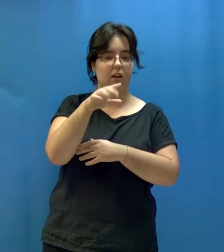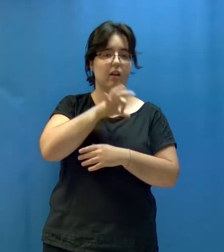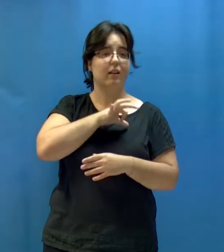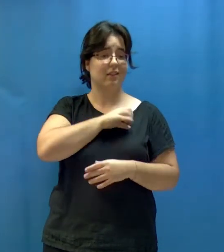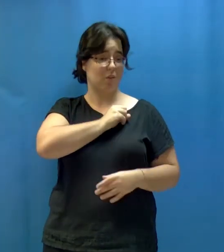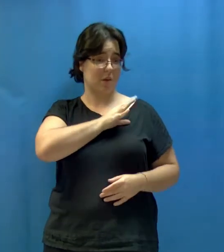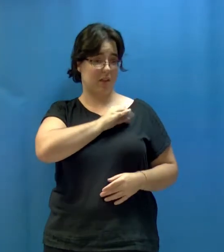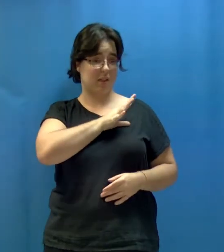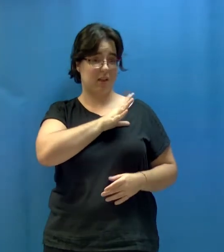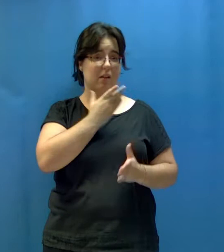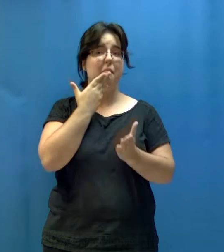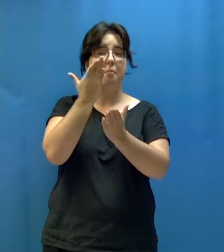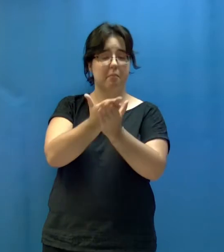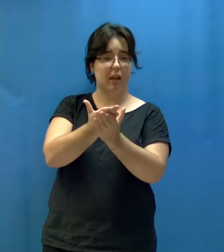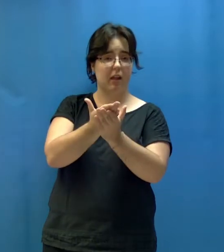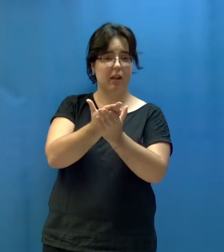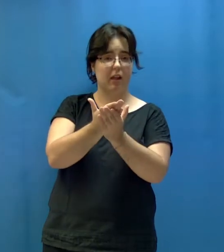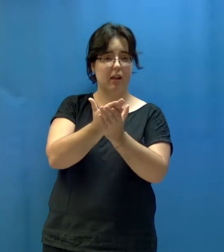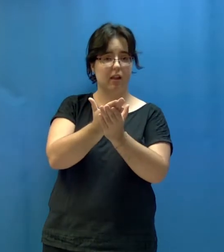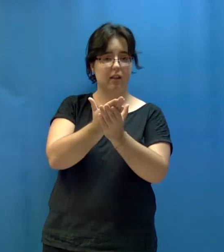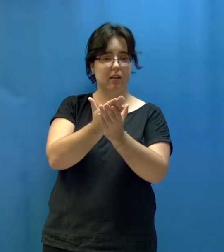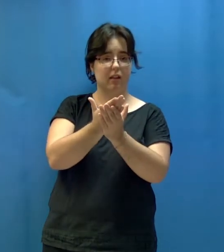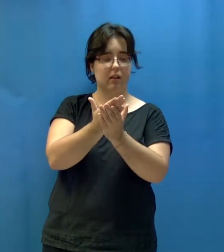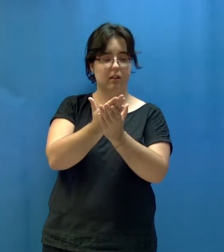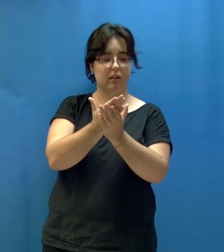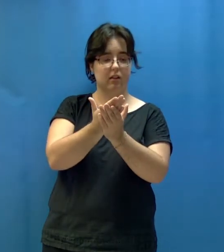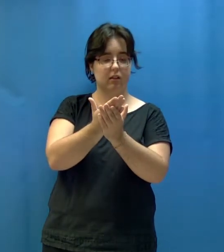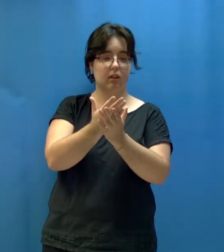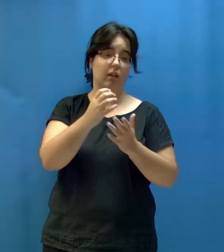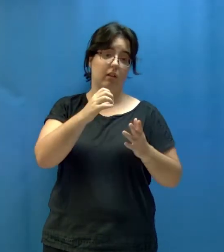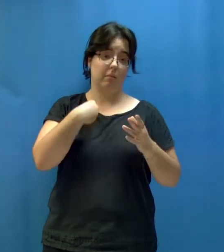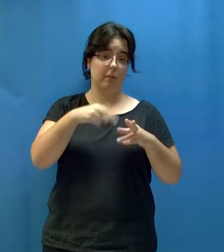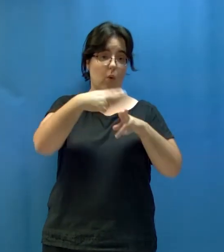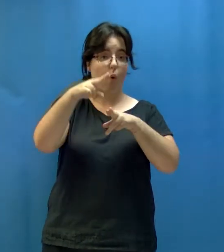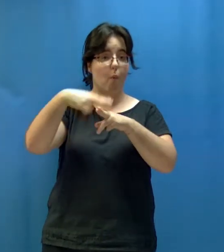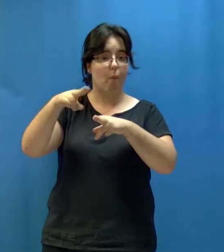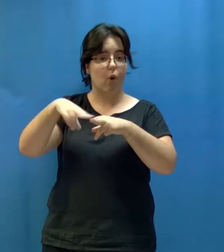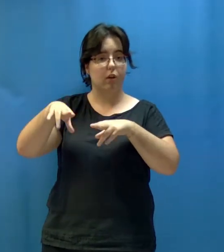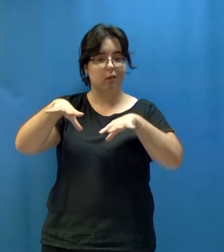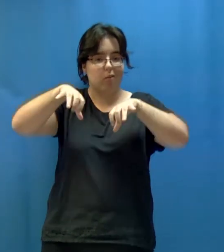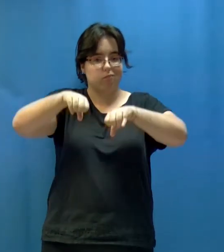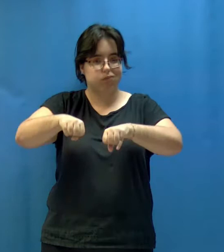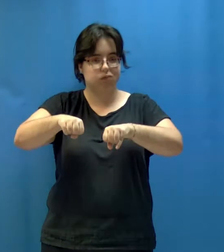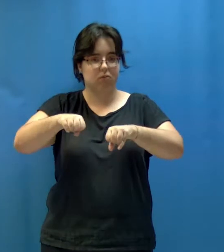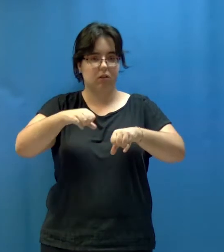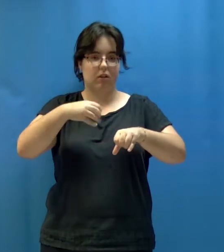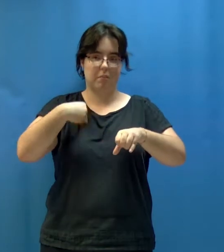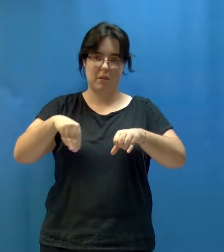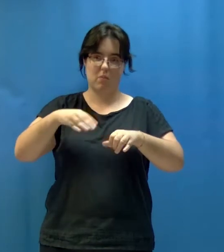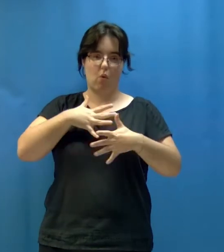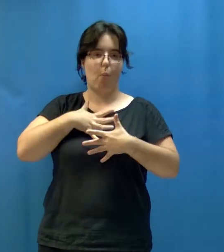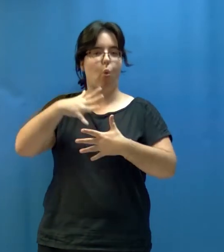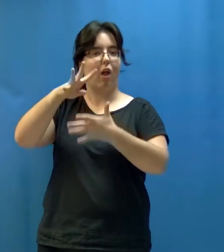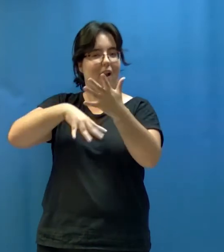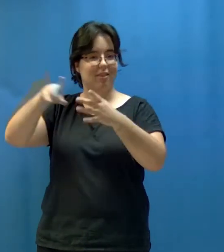demanda al jefe del Estado Mayor de la Defensa que ante la amenaza de secesión que está impulsando los políticos que se han apoderado de la voluntad de catalanes, solicita al